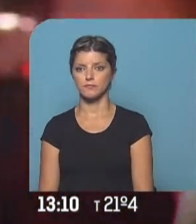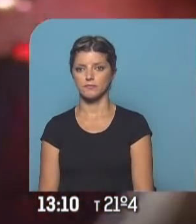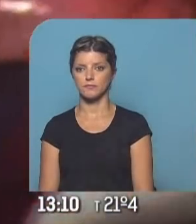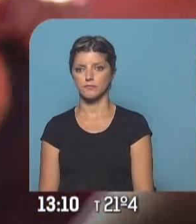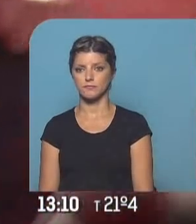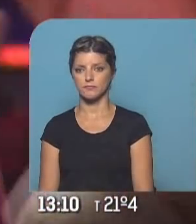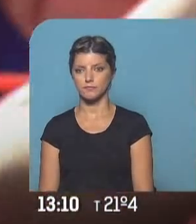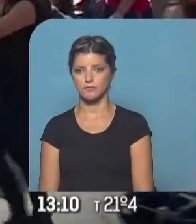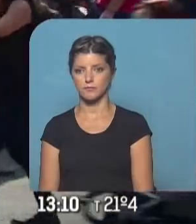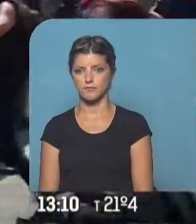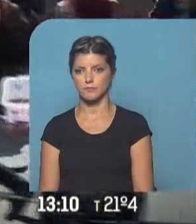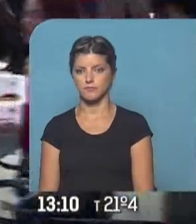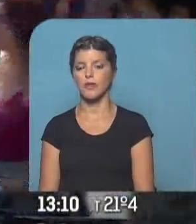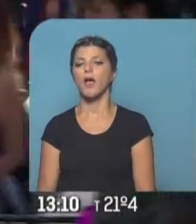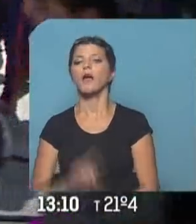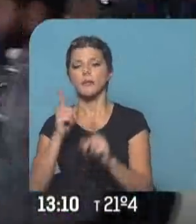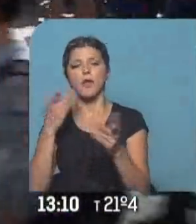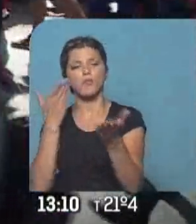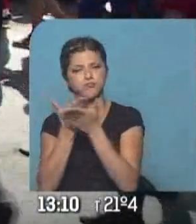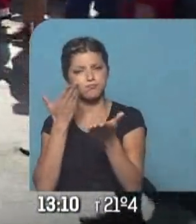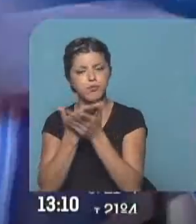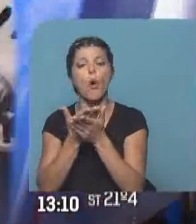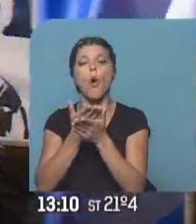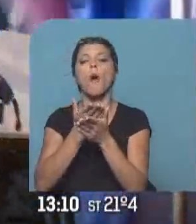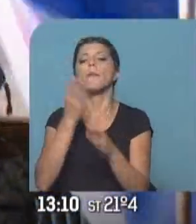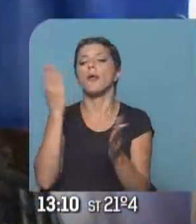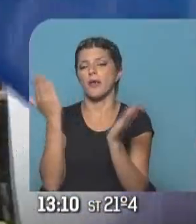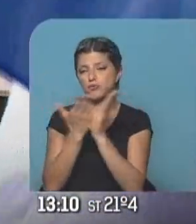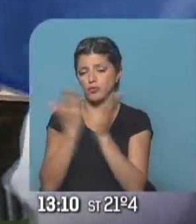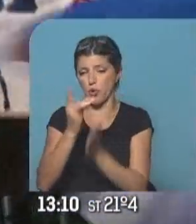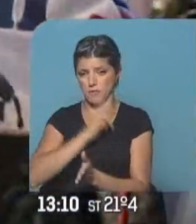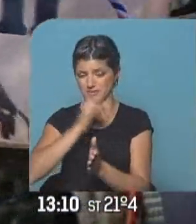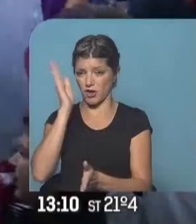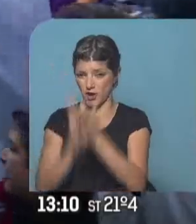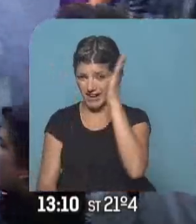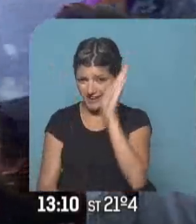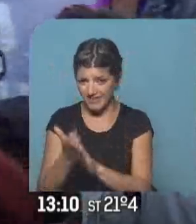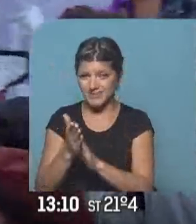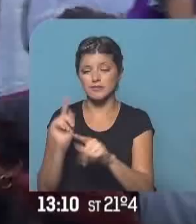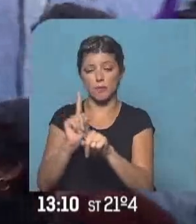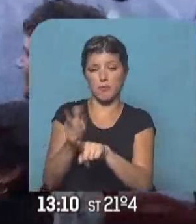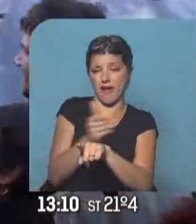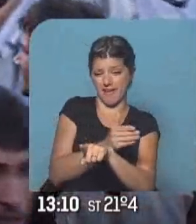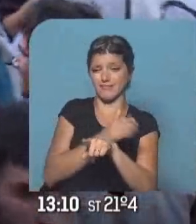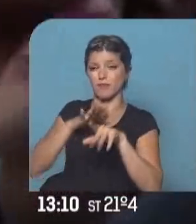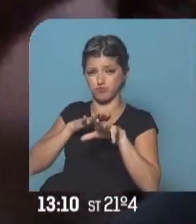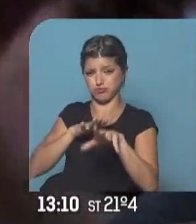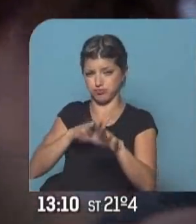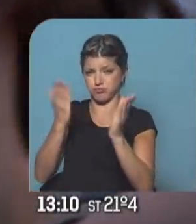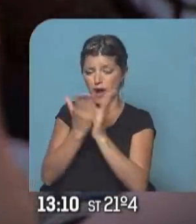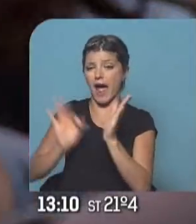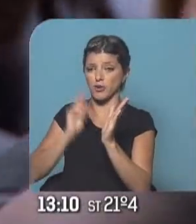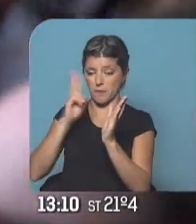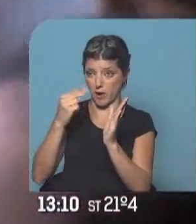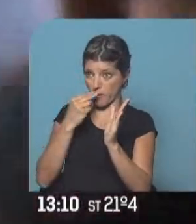Con una fuerte demanda por la gratuidad total de la enseñanza universitaria, impulsada en las protestas estudiantiles de 2011,